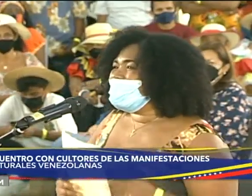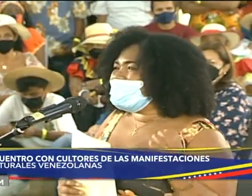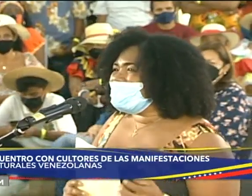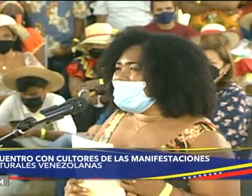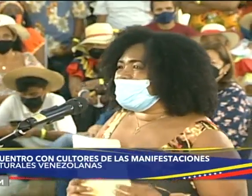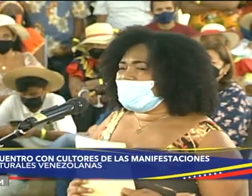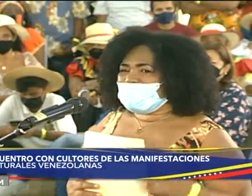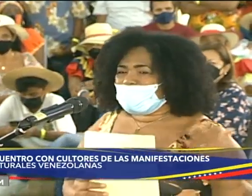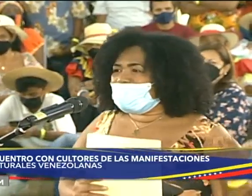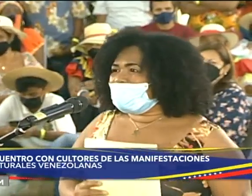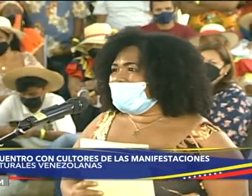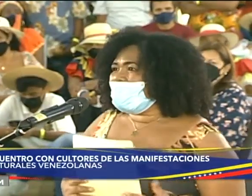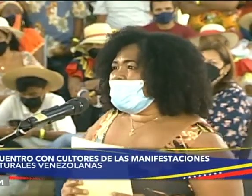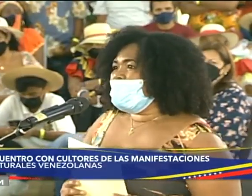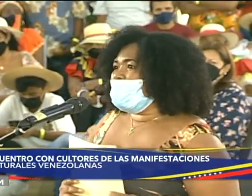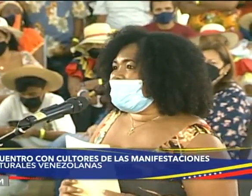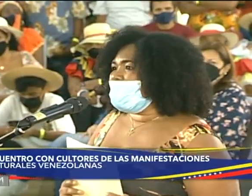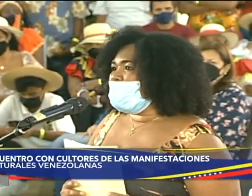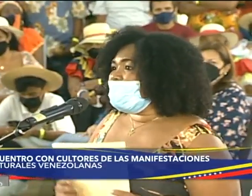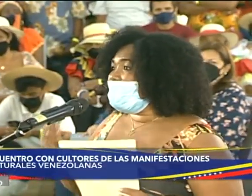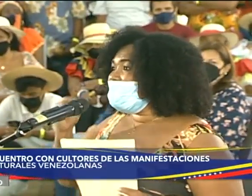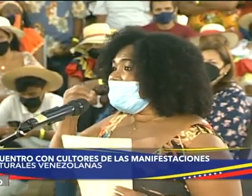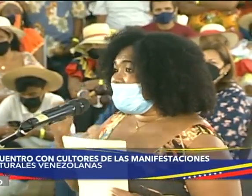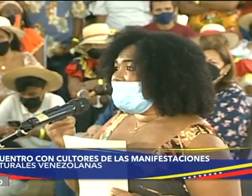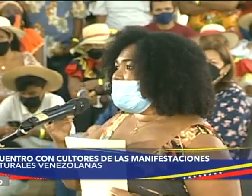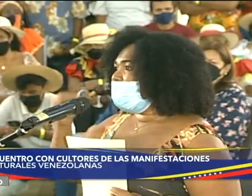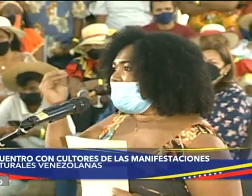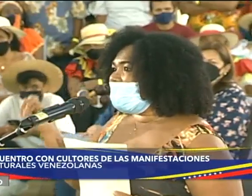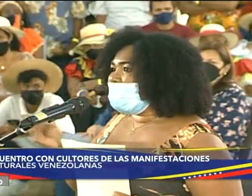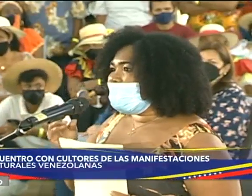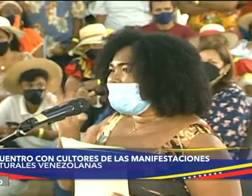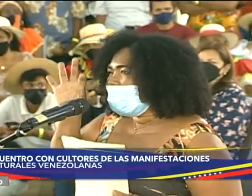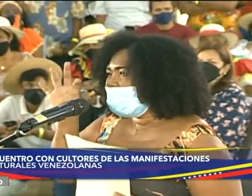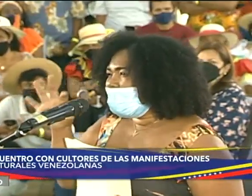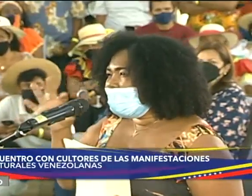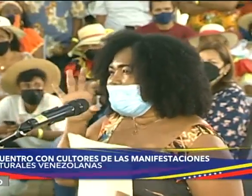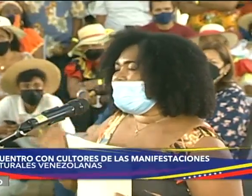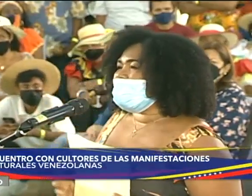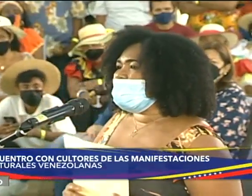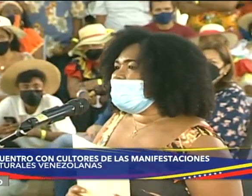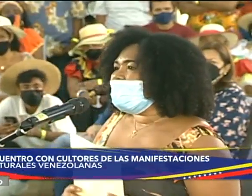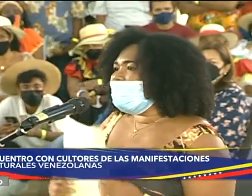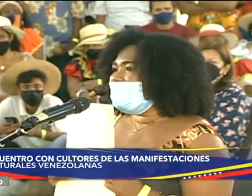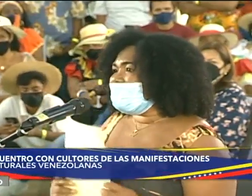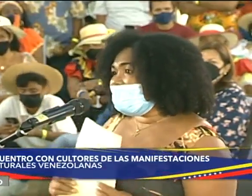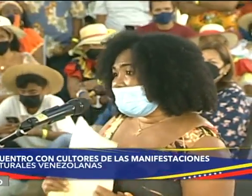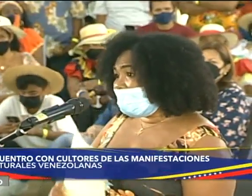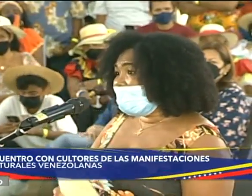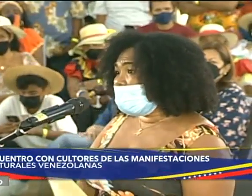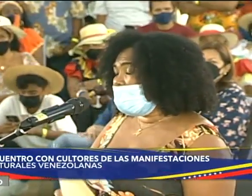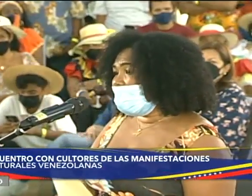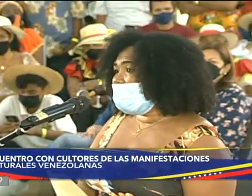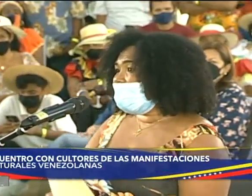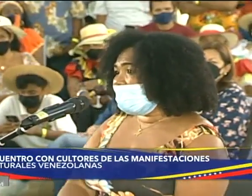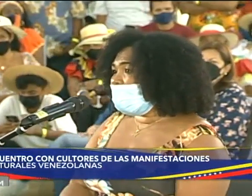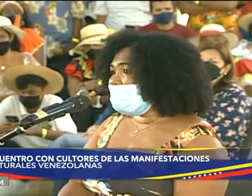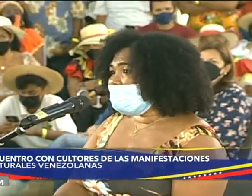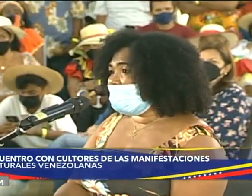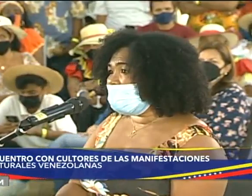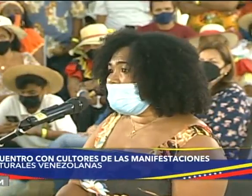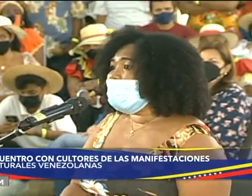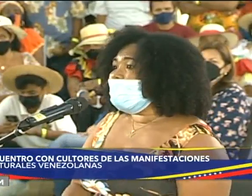Pedirle un permisito para que mi compañero Juan Ramón pueda decirle y explicarle al país en un breve resumen de qué se trata este documento